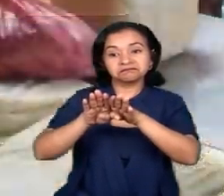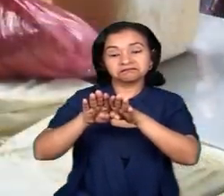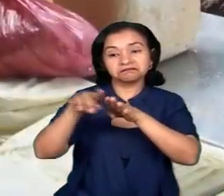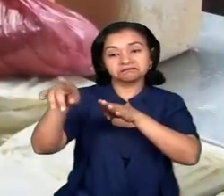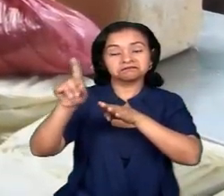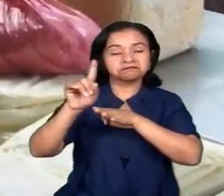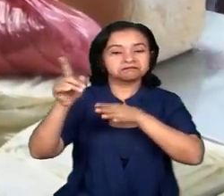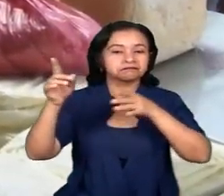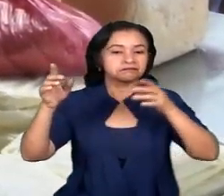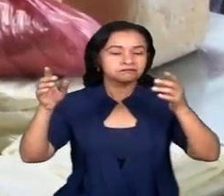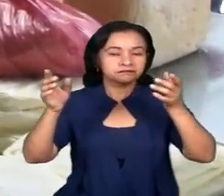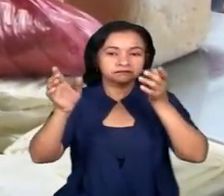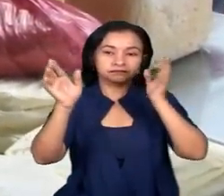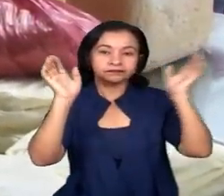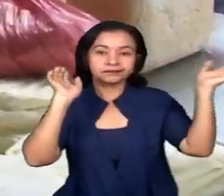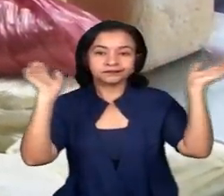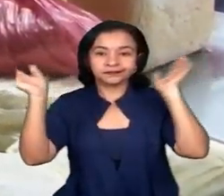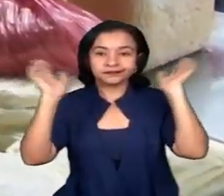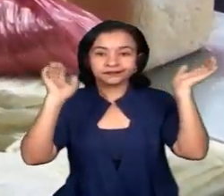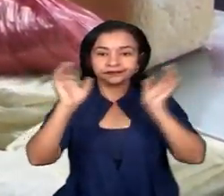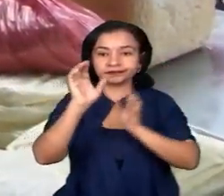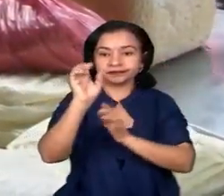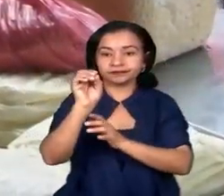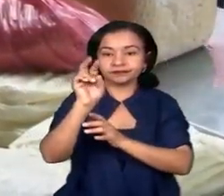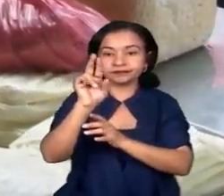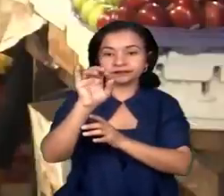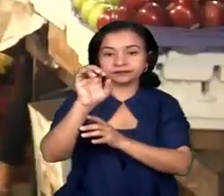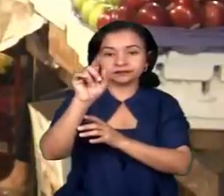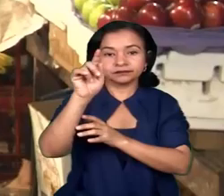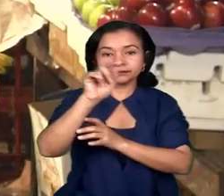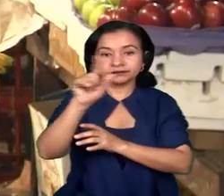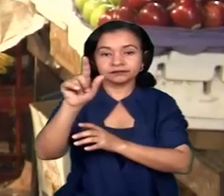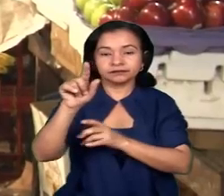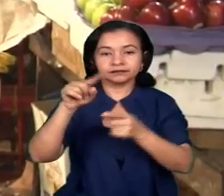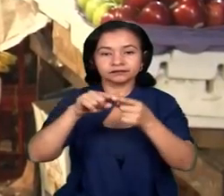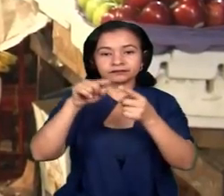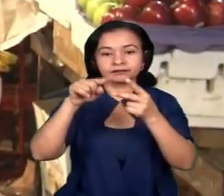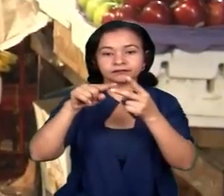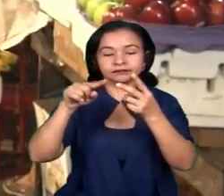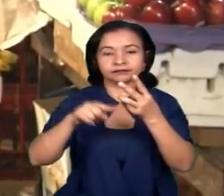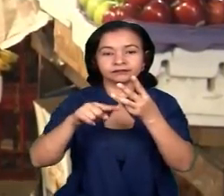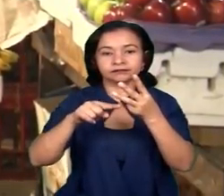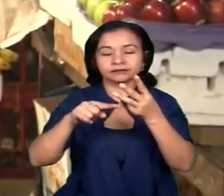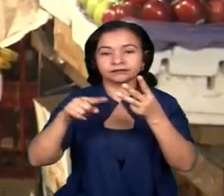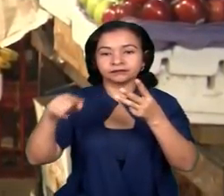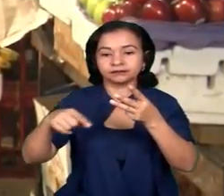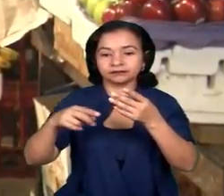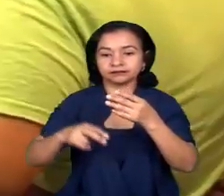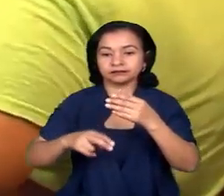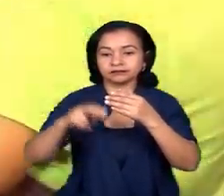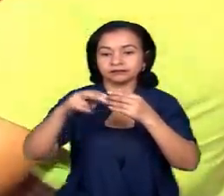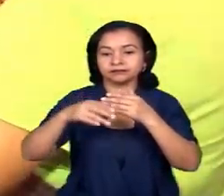el oriental, uno con los tres grandes malls que hay aquí, el Gancho Camino